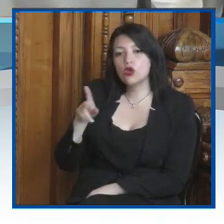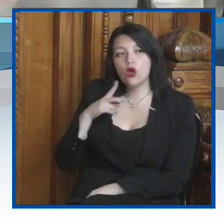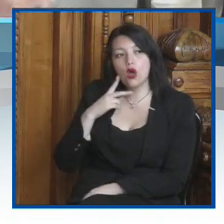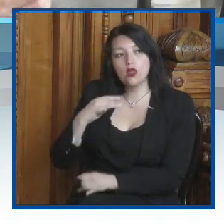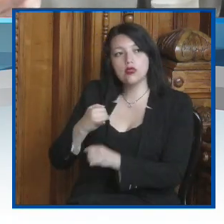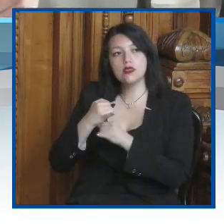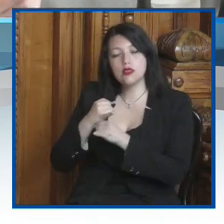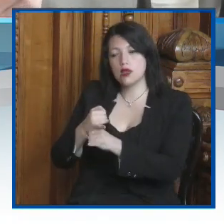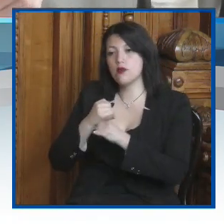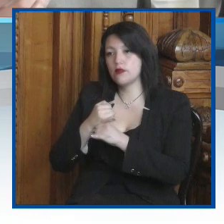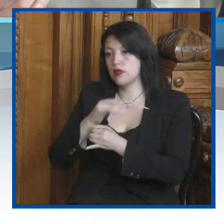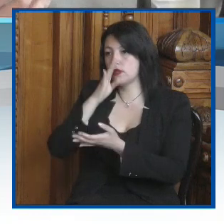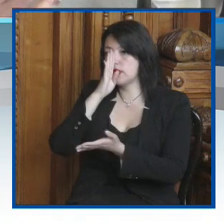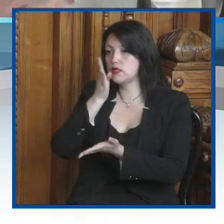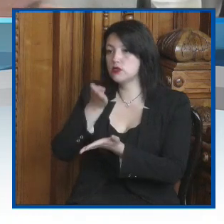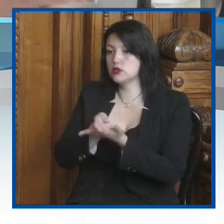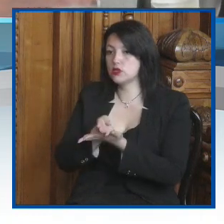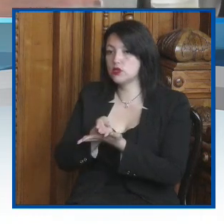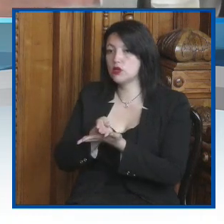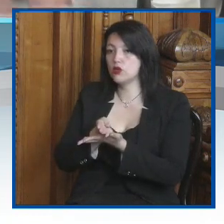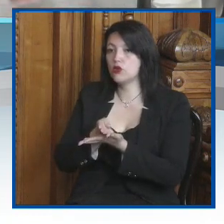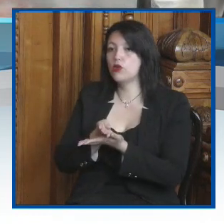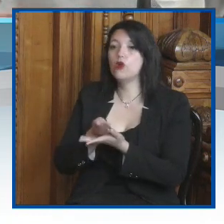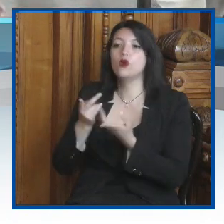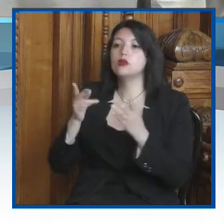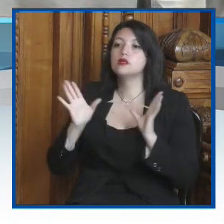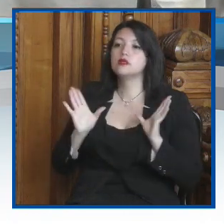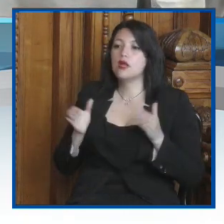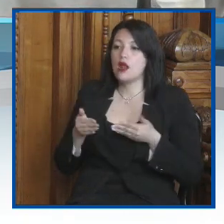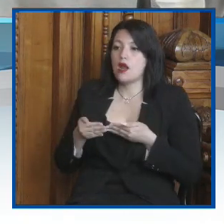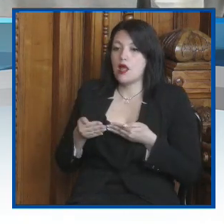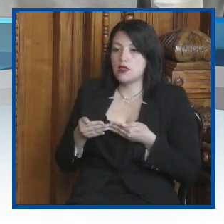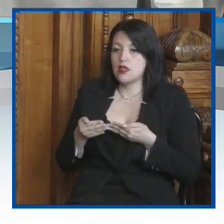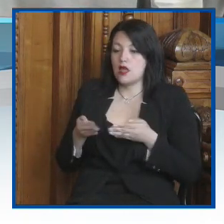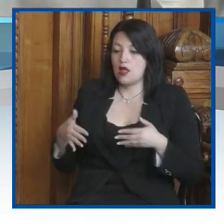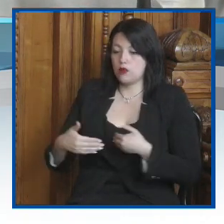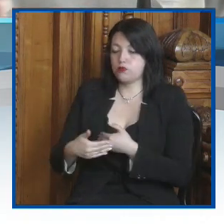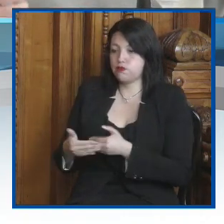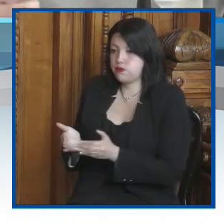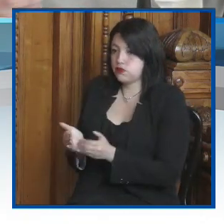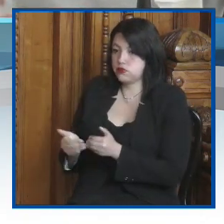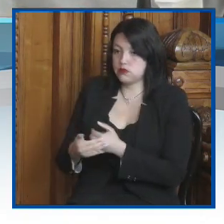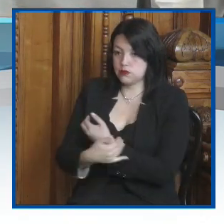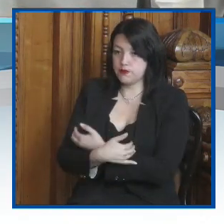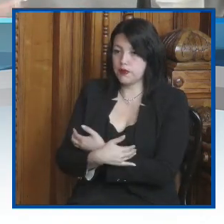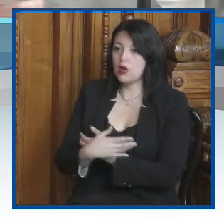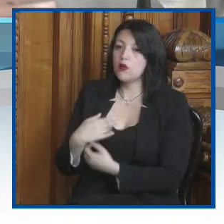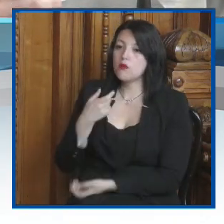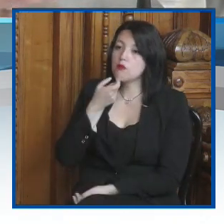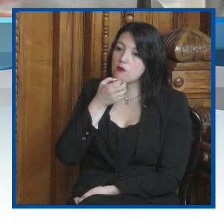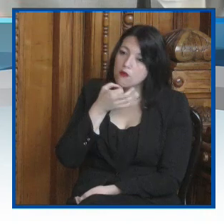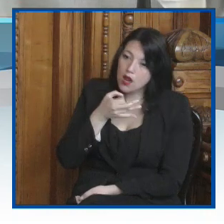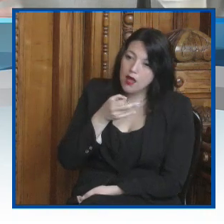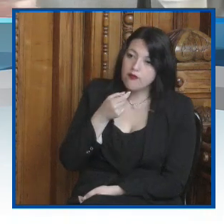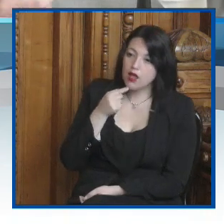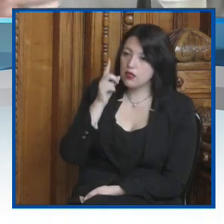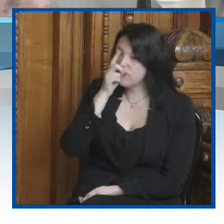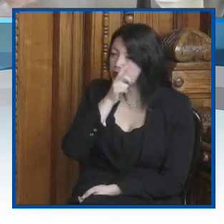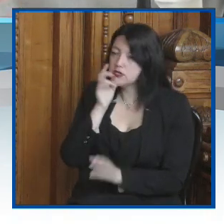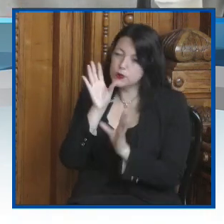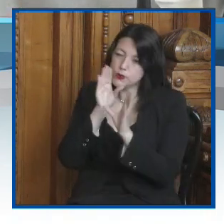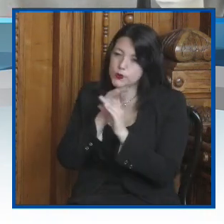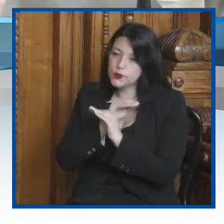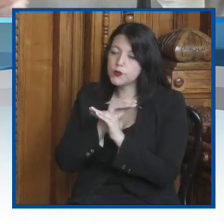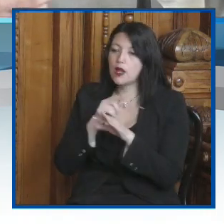transmitiendo nuestras decisiones de una manera cerrada, encriptada, con palabras difíciles, con palabras oscuras, con palabras